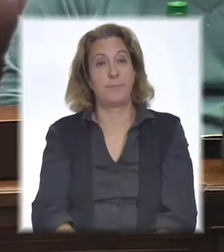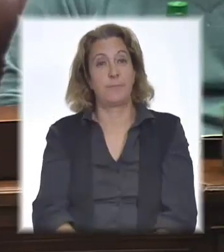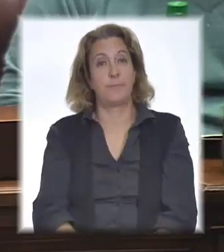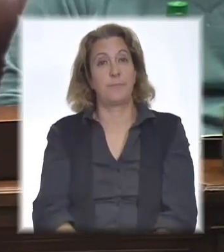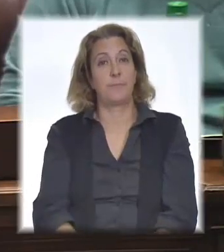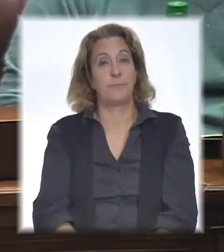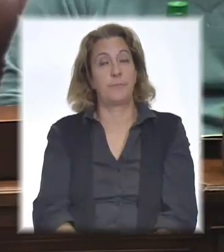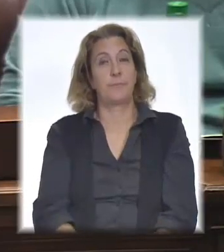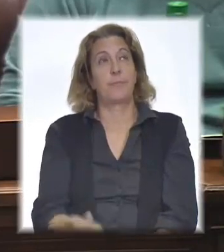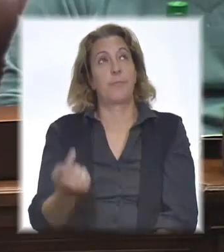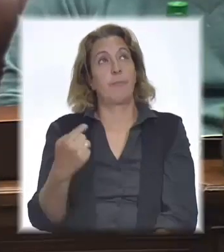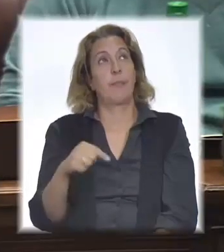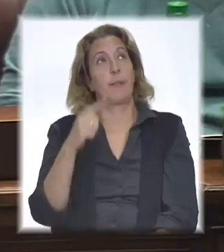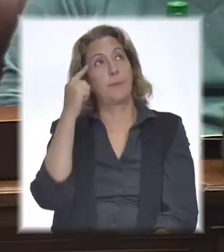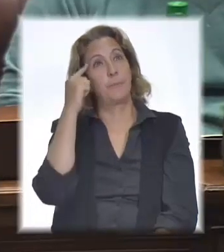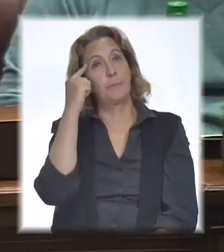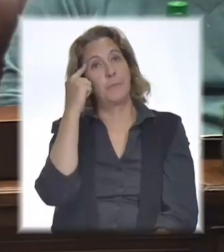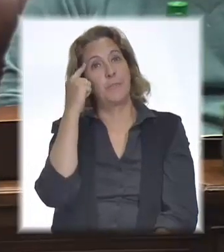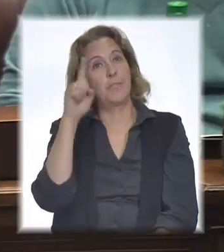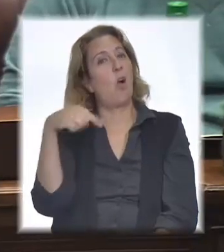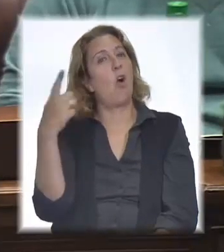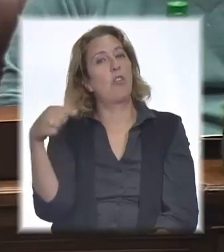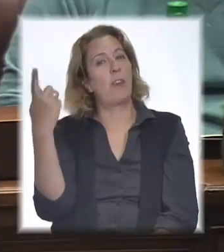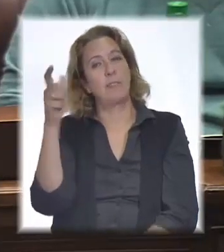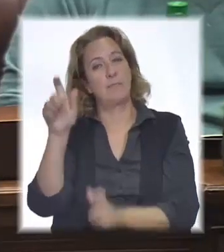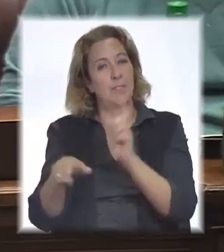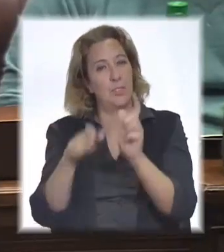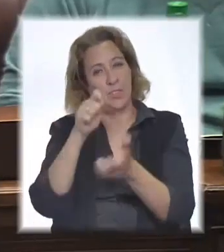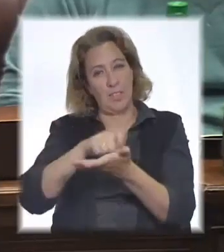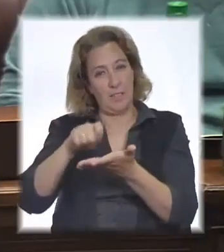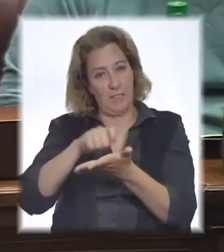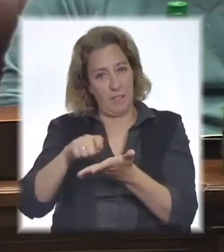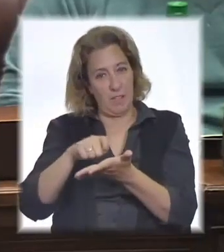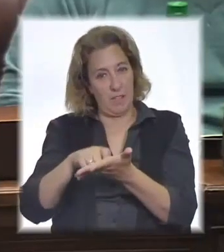y aún no le viene a la cabeza a los escritores no